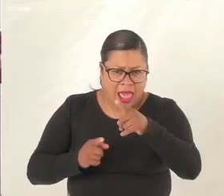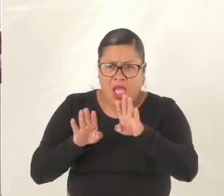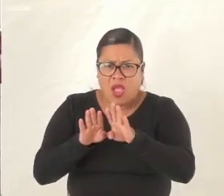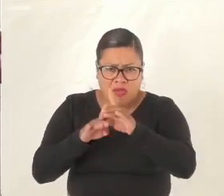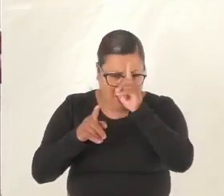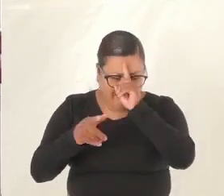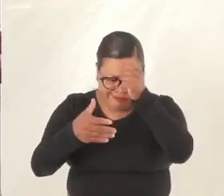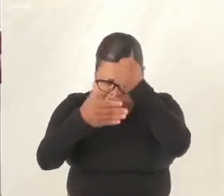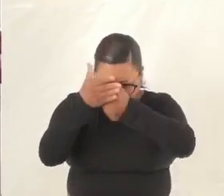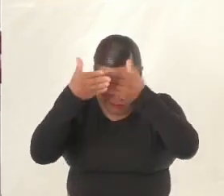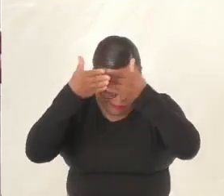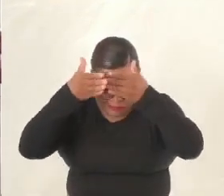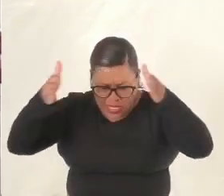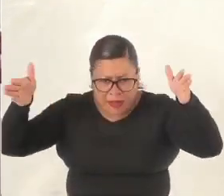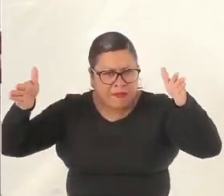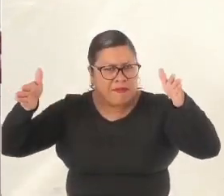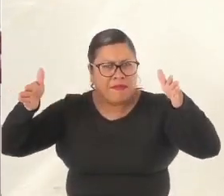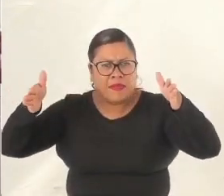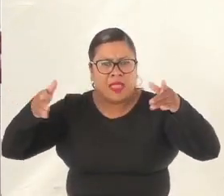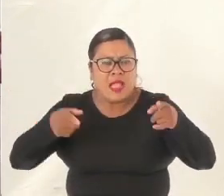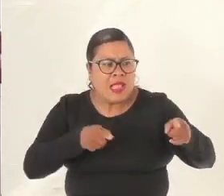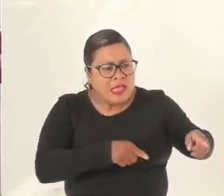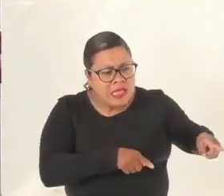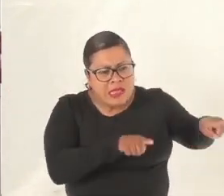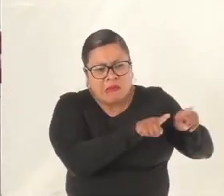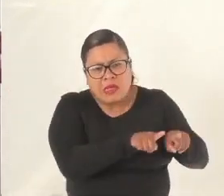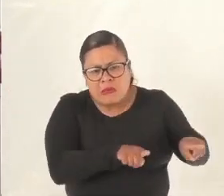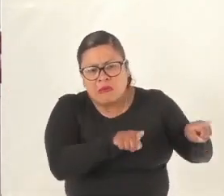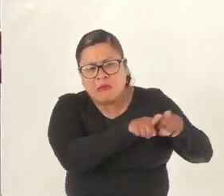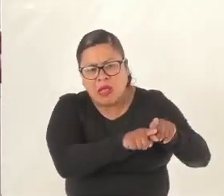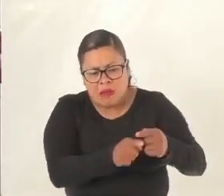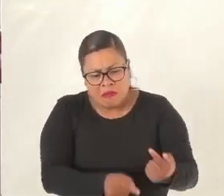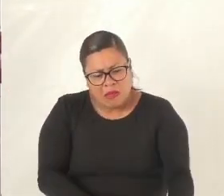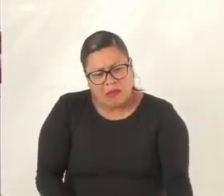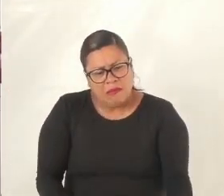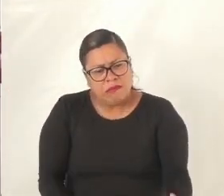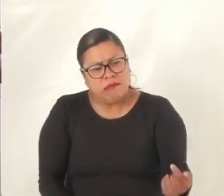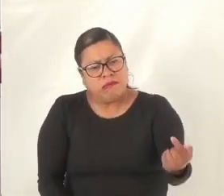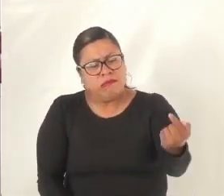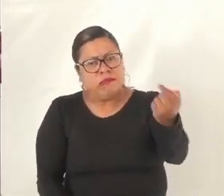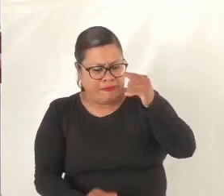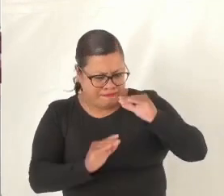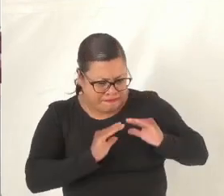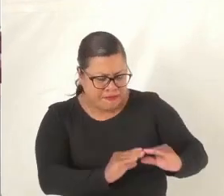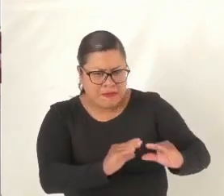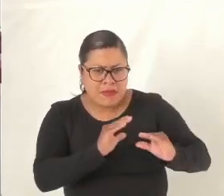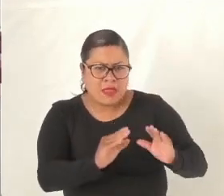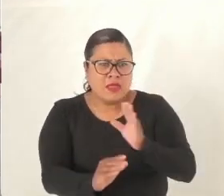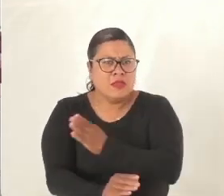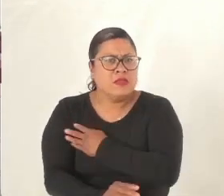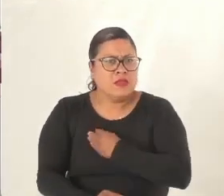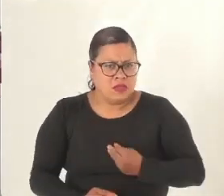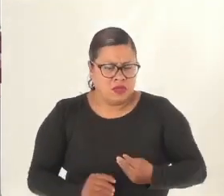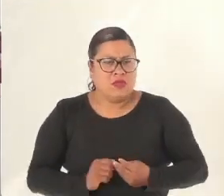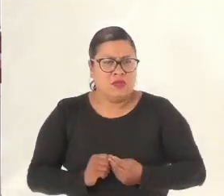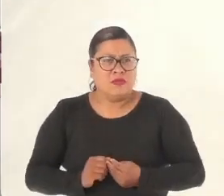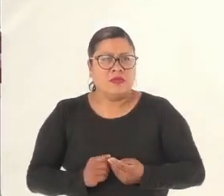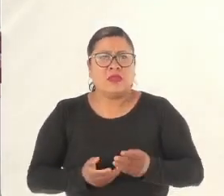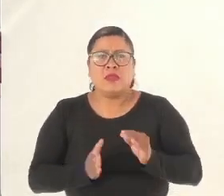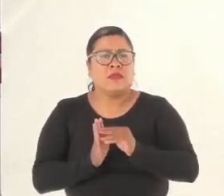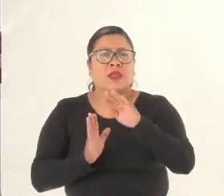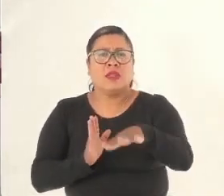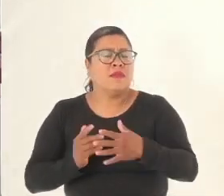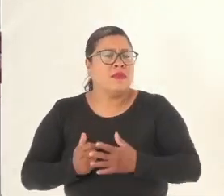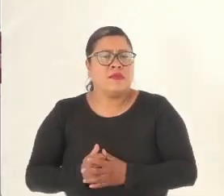estereotipo y los roles que desde pequeño se le van inculcando a nuestros niños desde el hecho de que